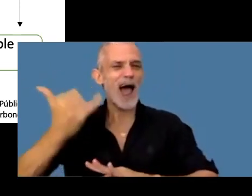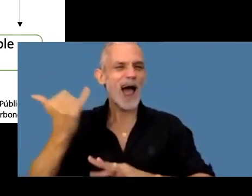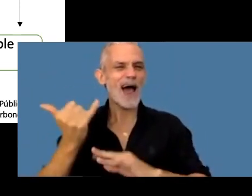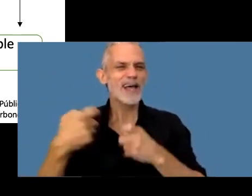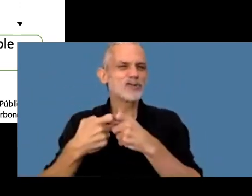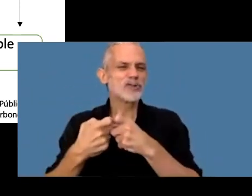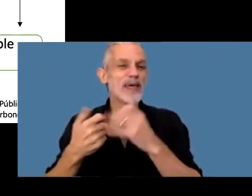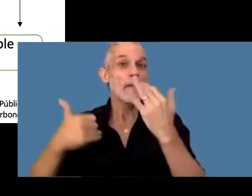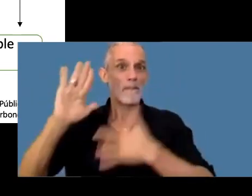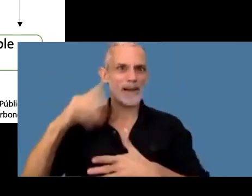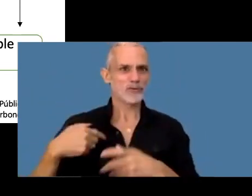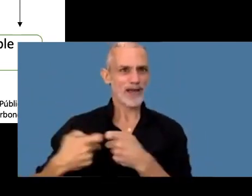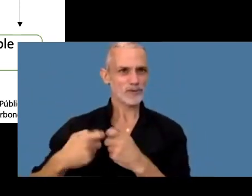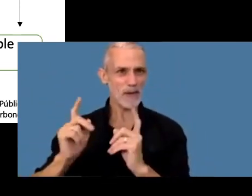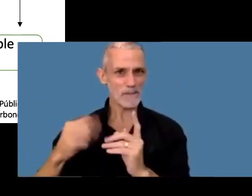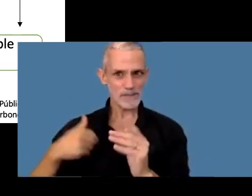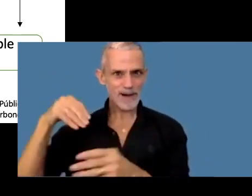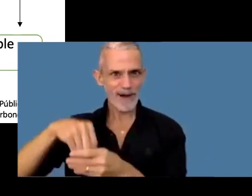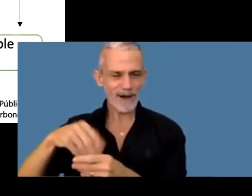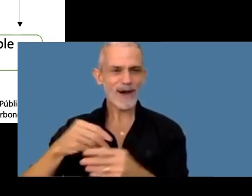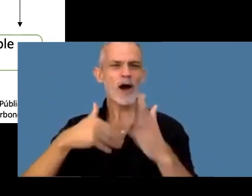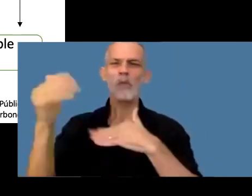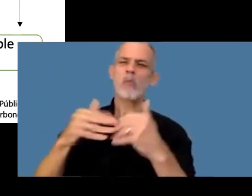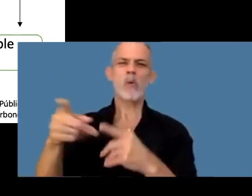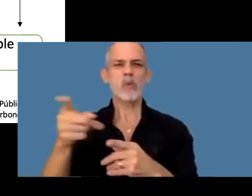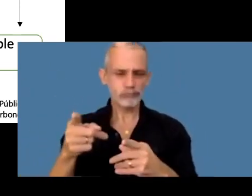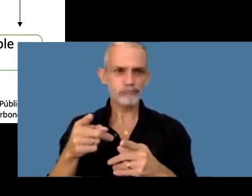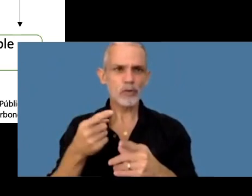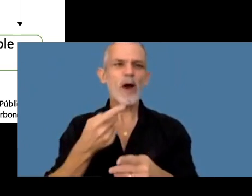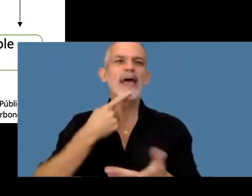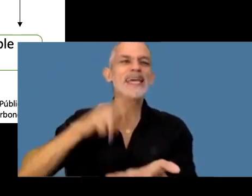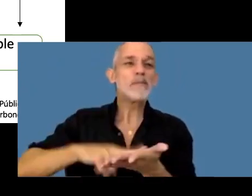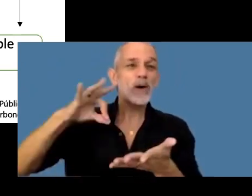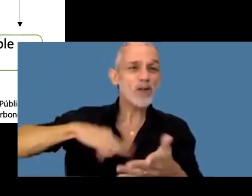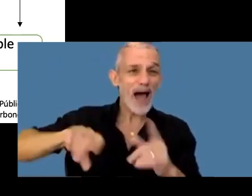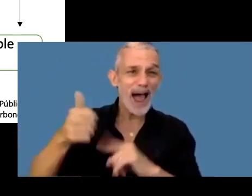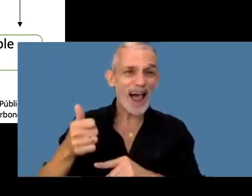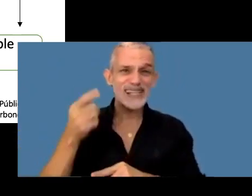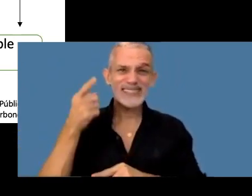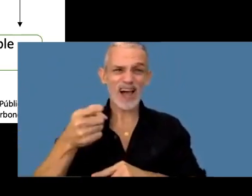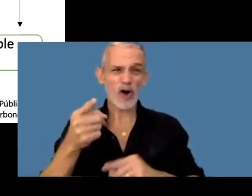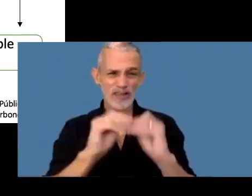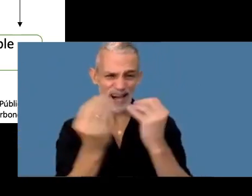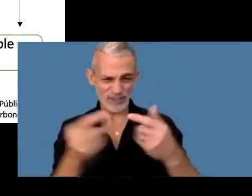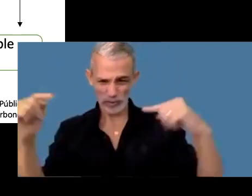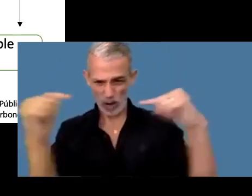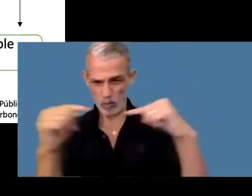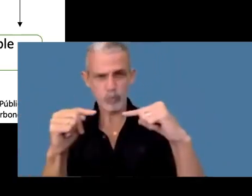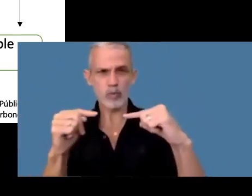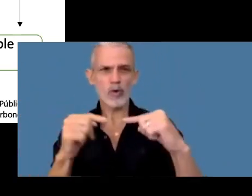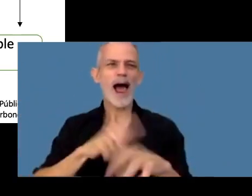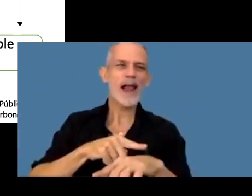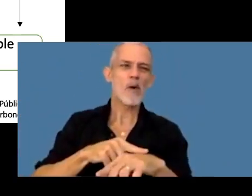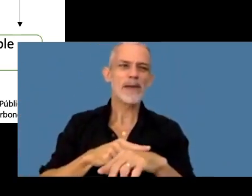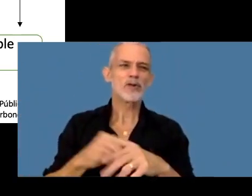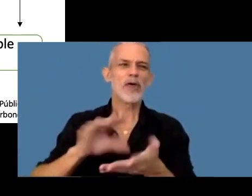mayoritaria, realizar un proyecto y deprimir la base imponible del impuesto a las ganancias contra los resultados determinados al momento de enajenar el inmueble. Con